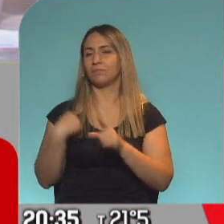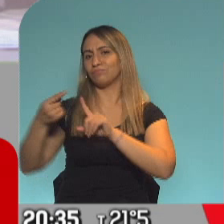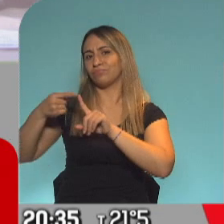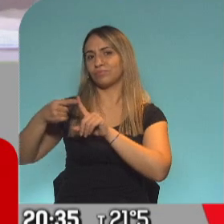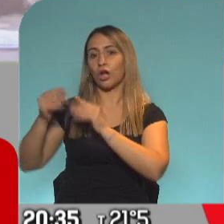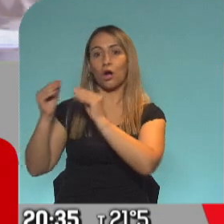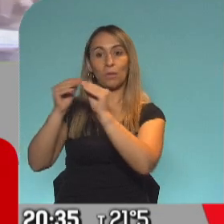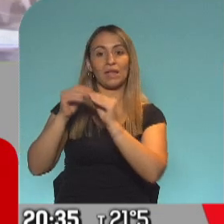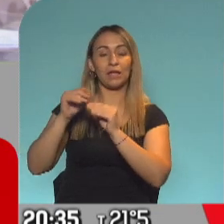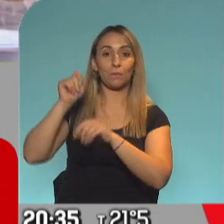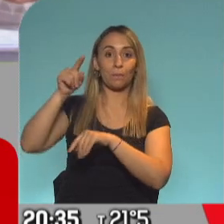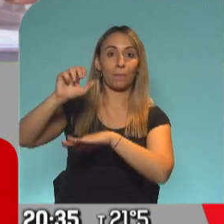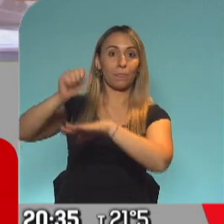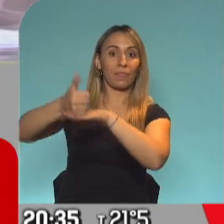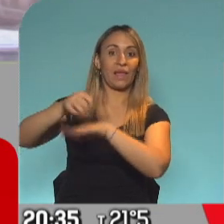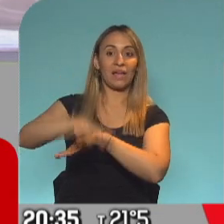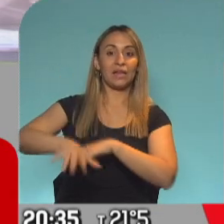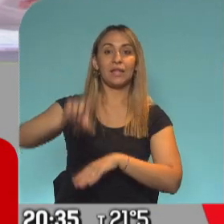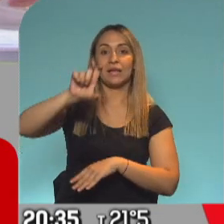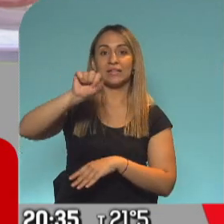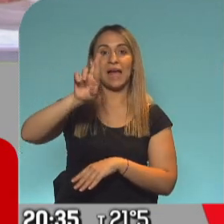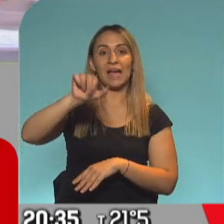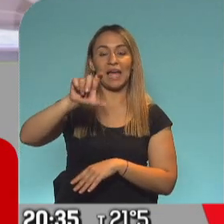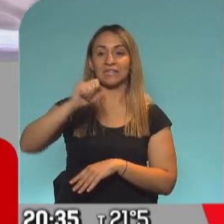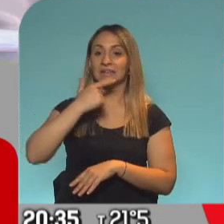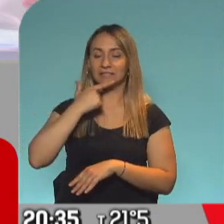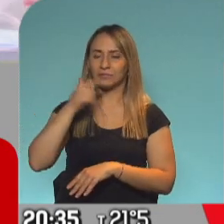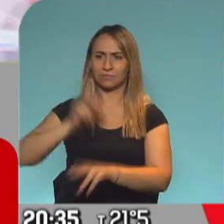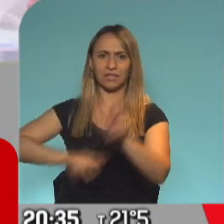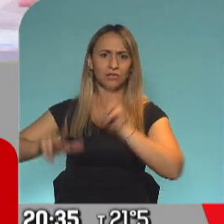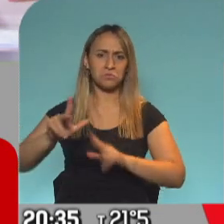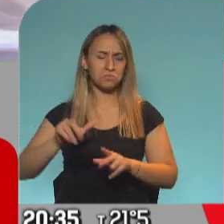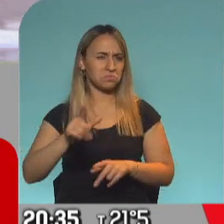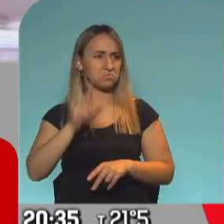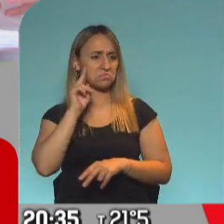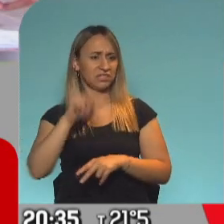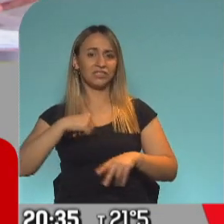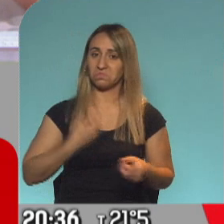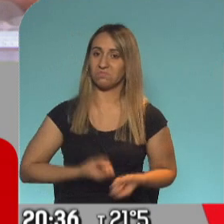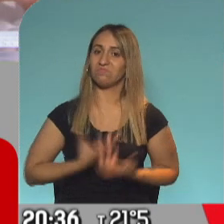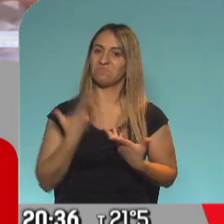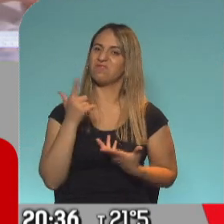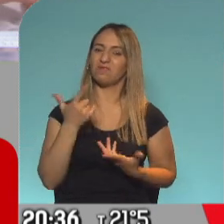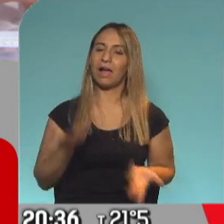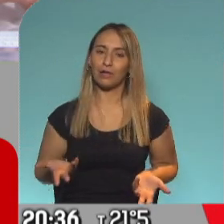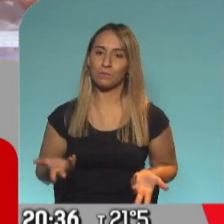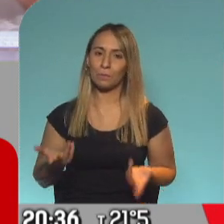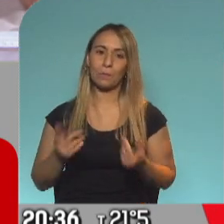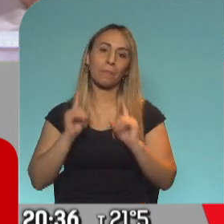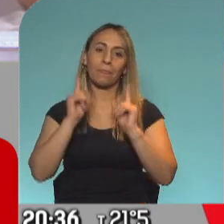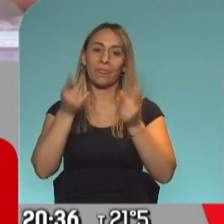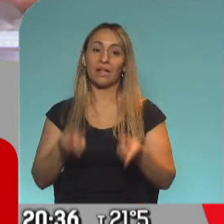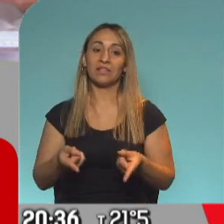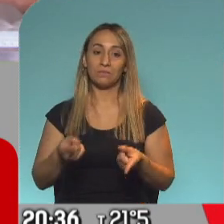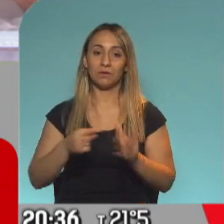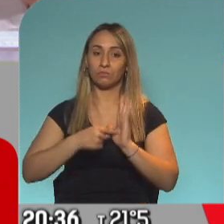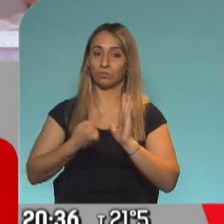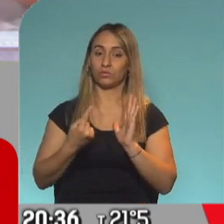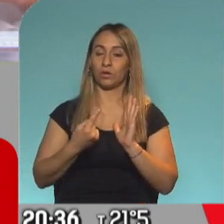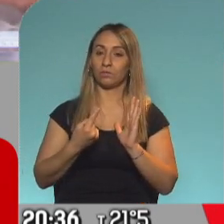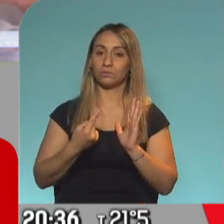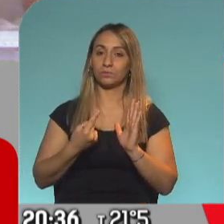en este momento en Caracas, que me decían, en primer lugar, que no había clima electoral, ¿no? Claro. Y eso, ¿por qué lo marcaban? Dice, bueno, estamos viendo que estas son